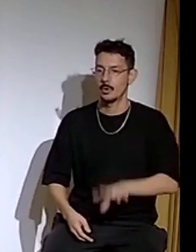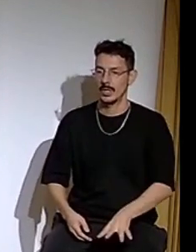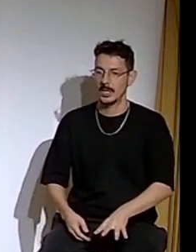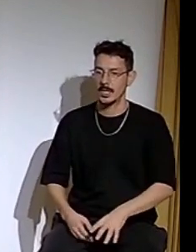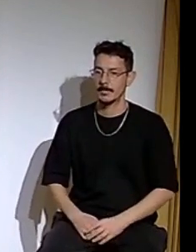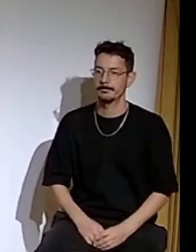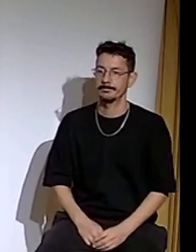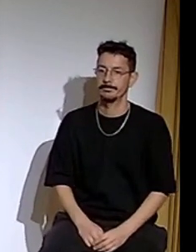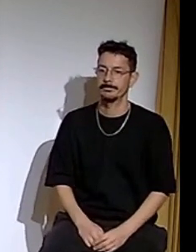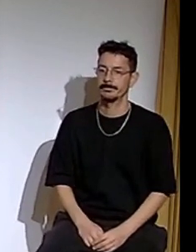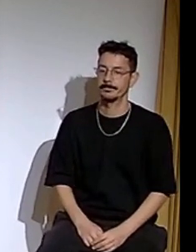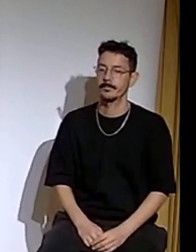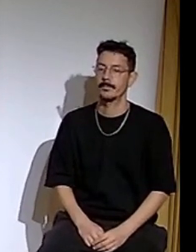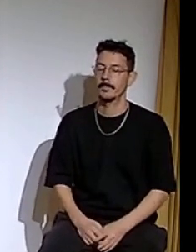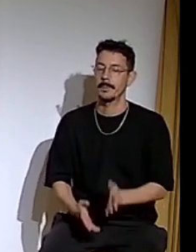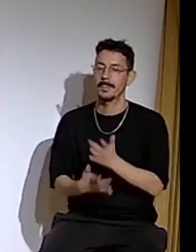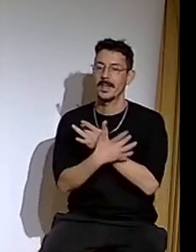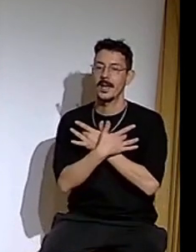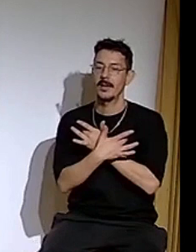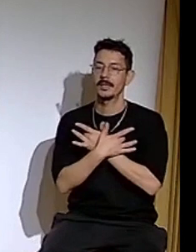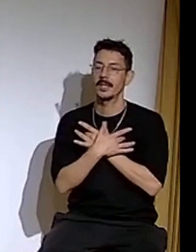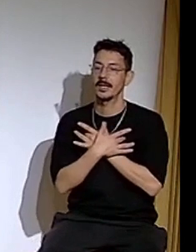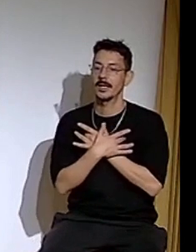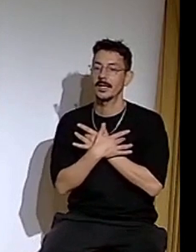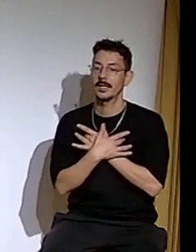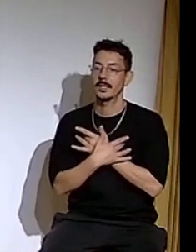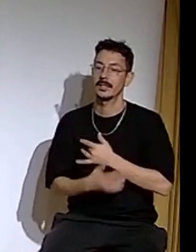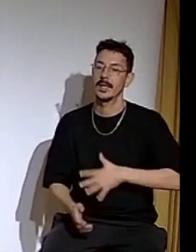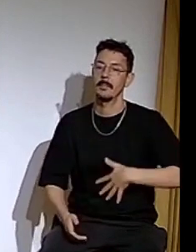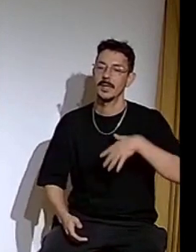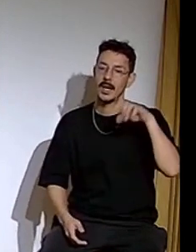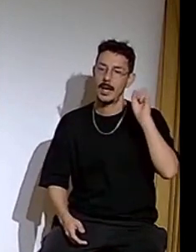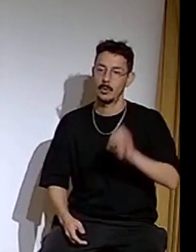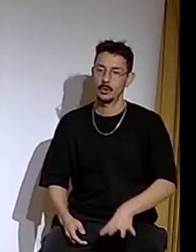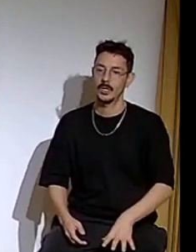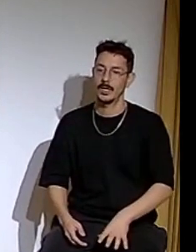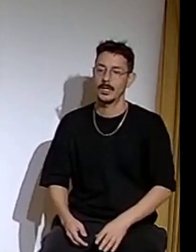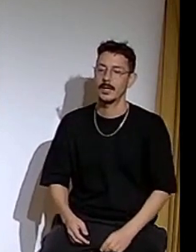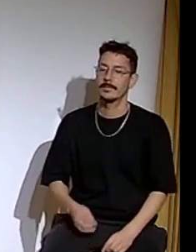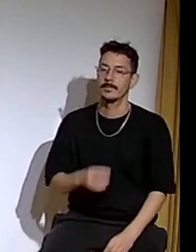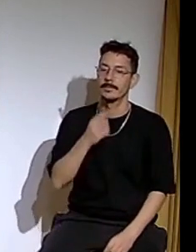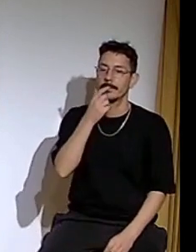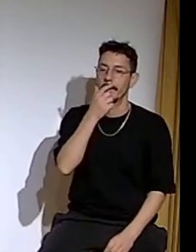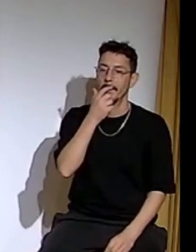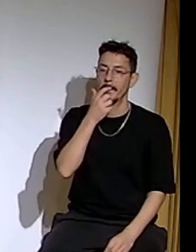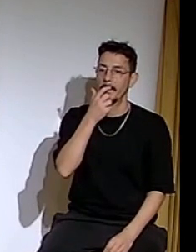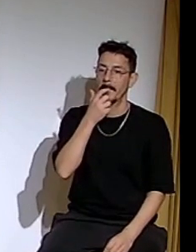abortaría la Virgen María también aportaría